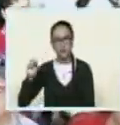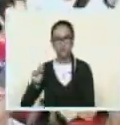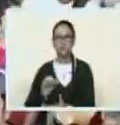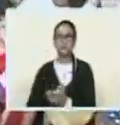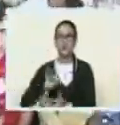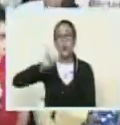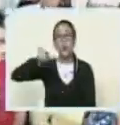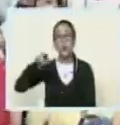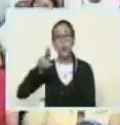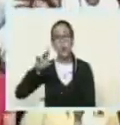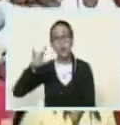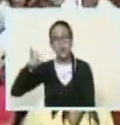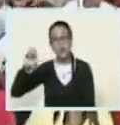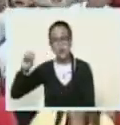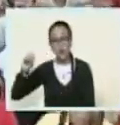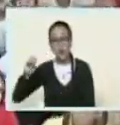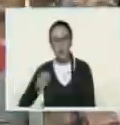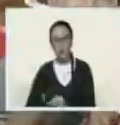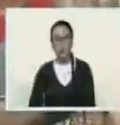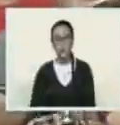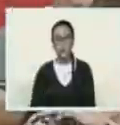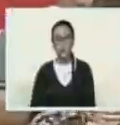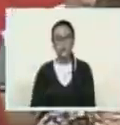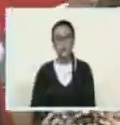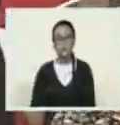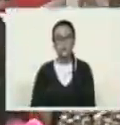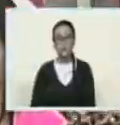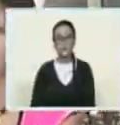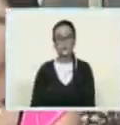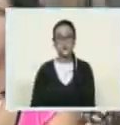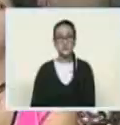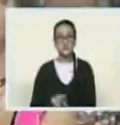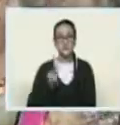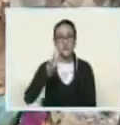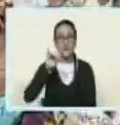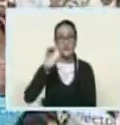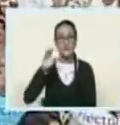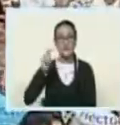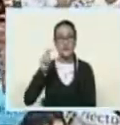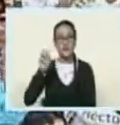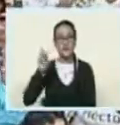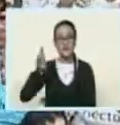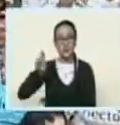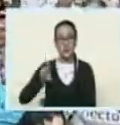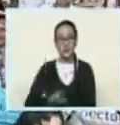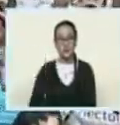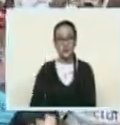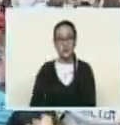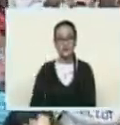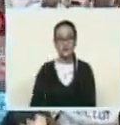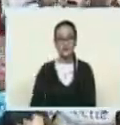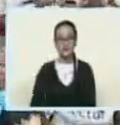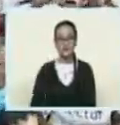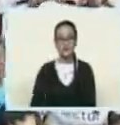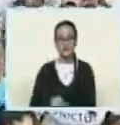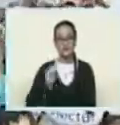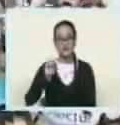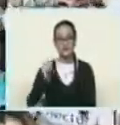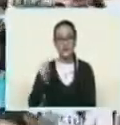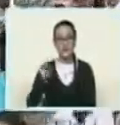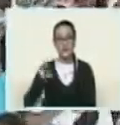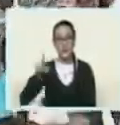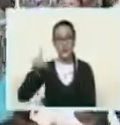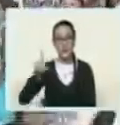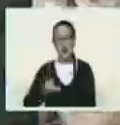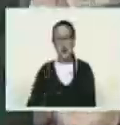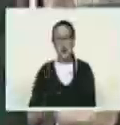a Julio Marcano, a Víctor González, a Saúl